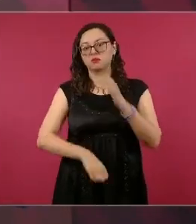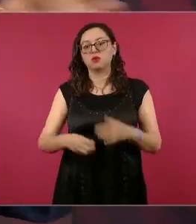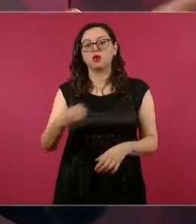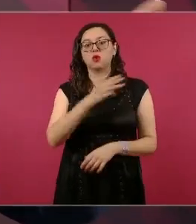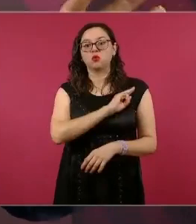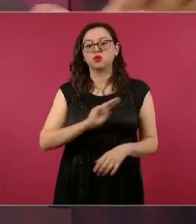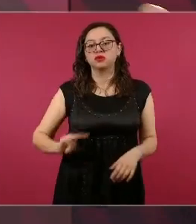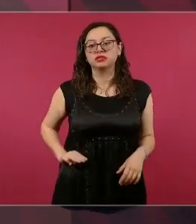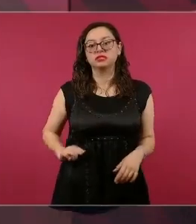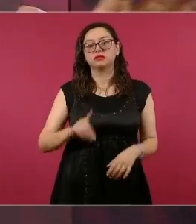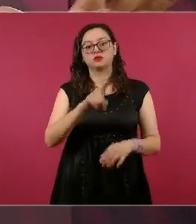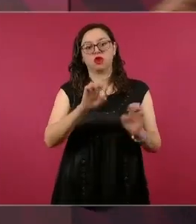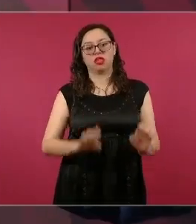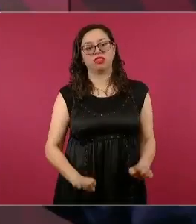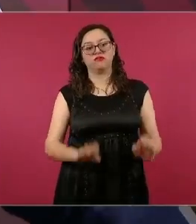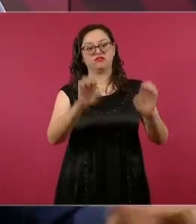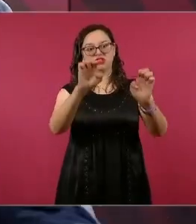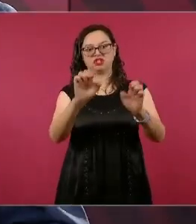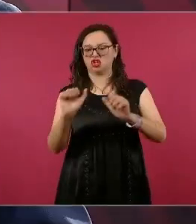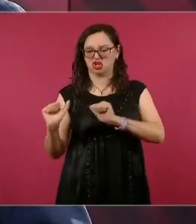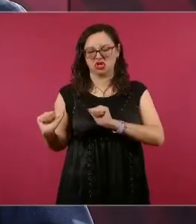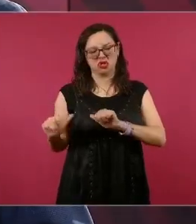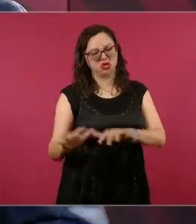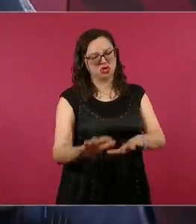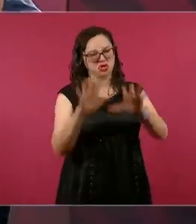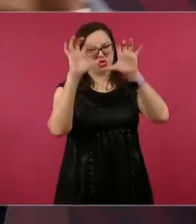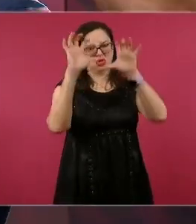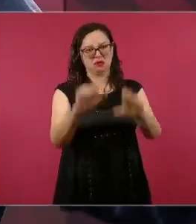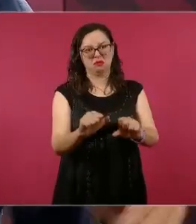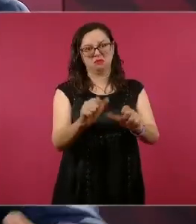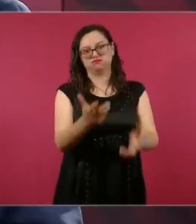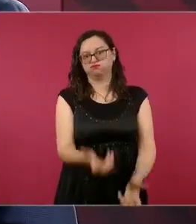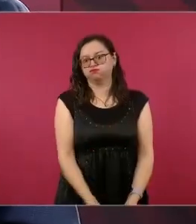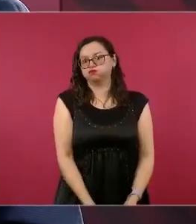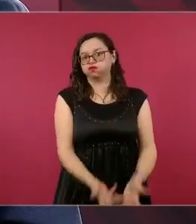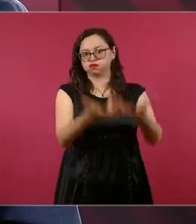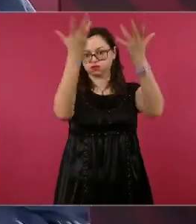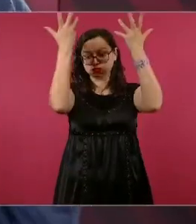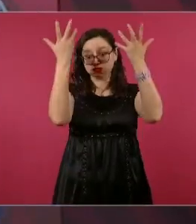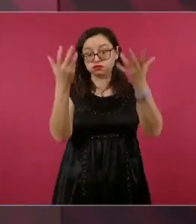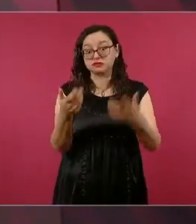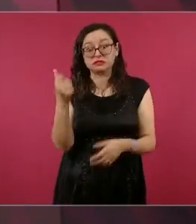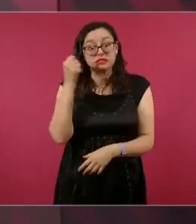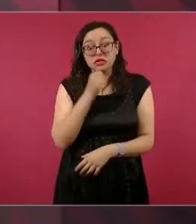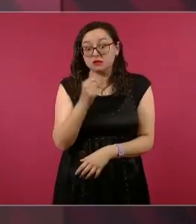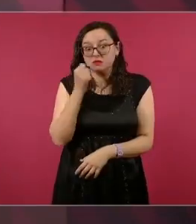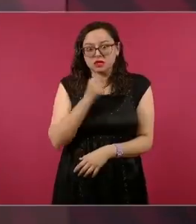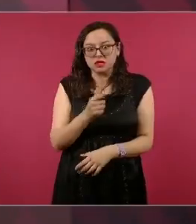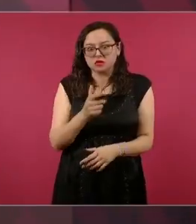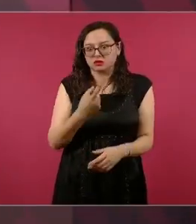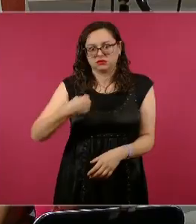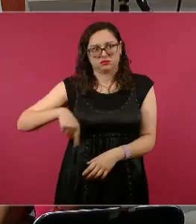que no es fácil de controlar un movimiento. Cuando el plantón